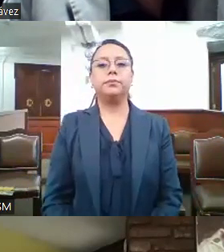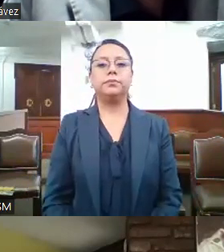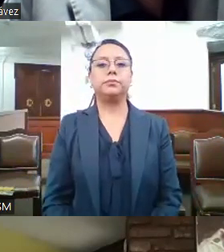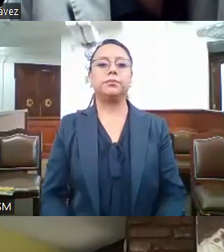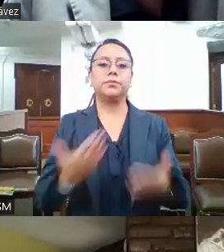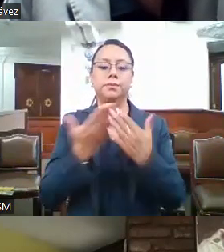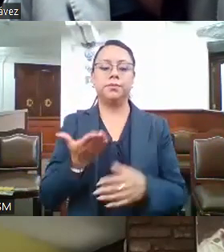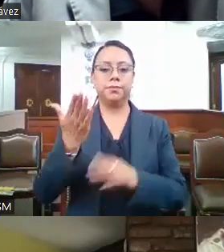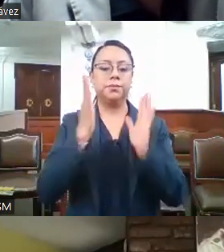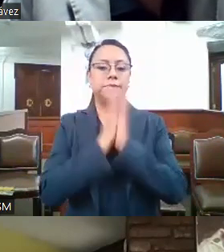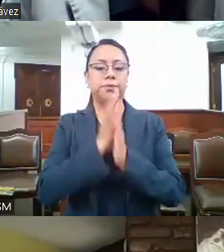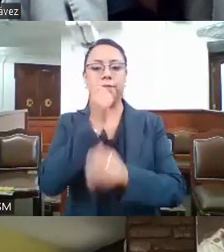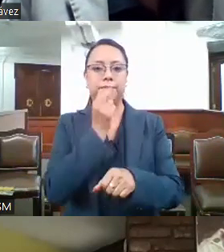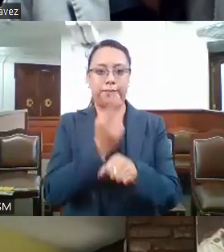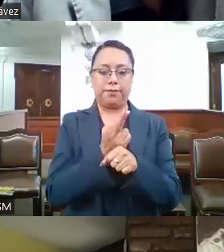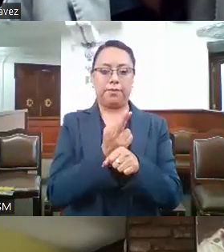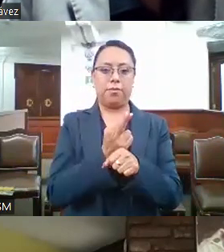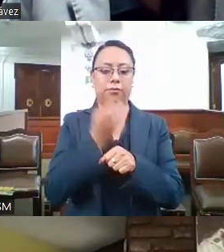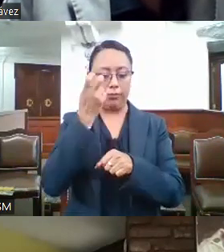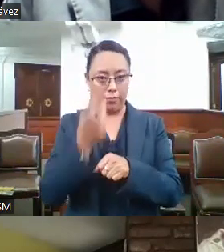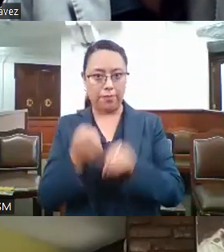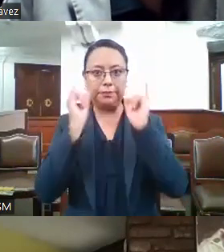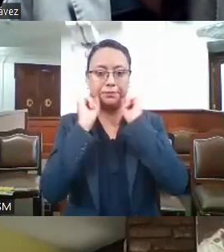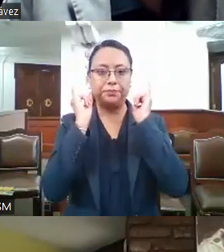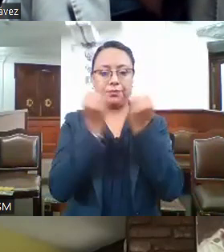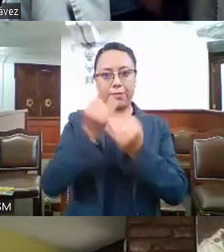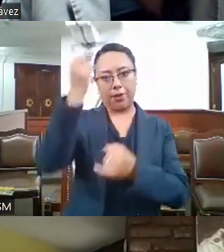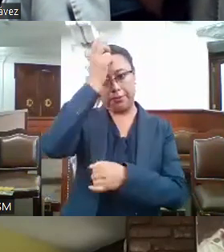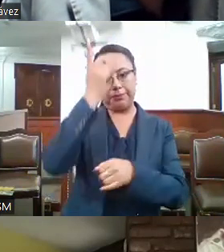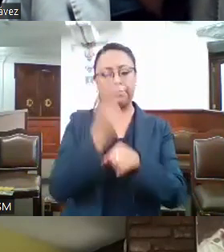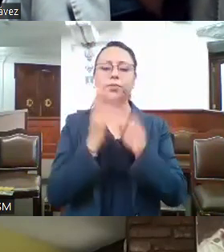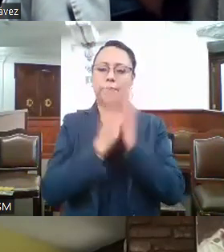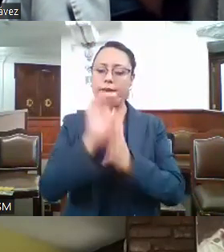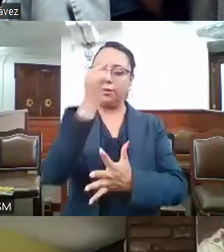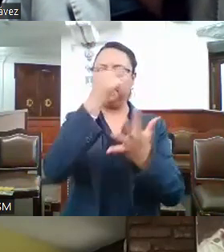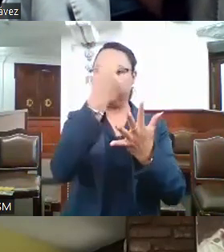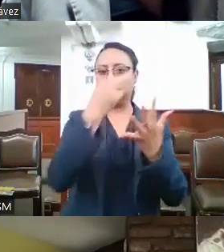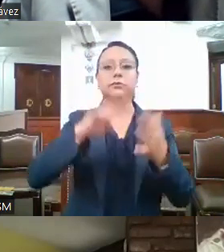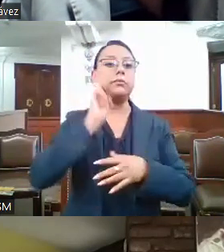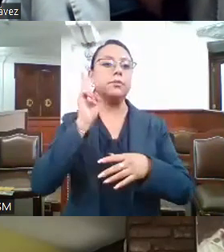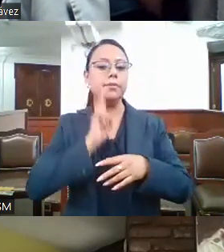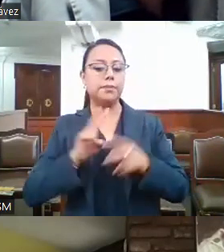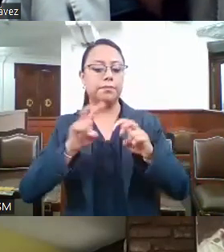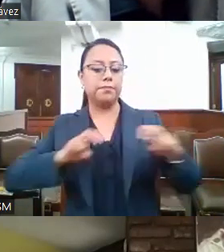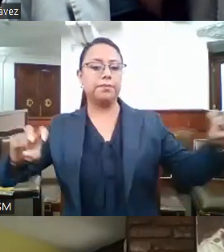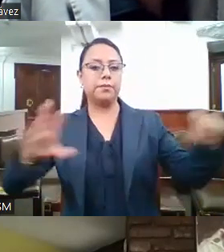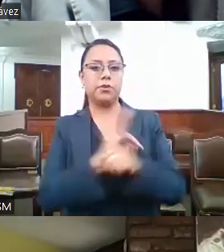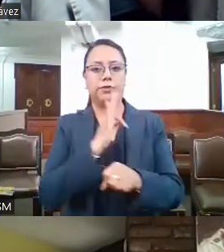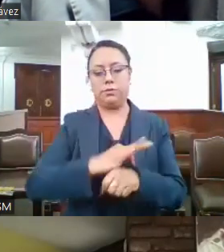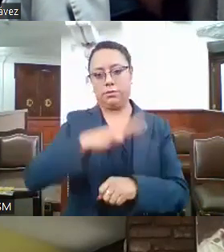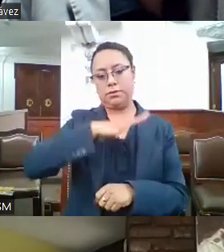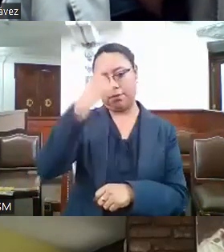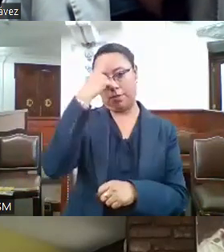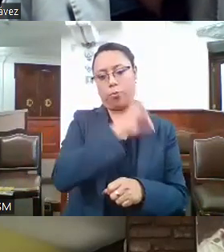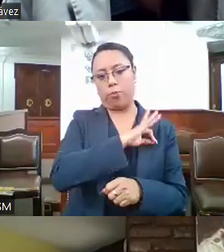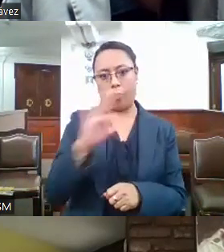Solicito por favor a la Secretaría de la Junta Directiva proceda al pase de lista de asistencia a fin de verificar que existe el quórum legal requerido para